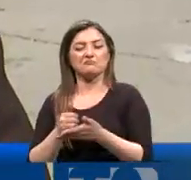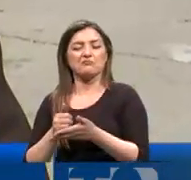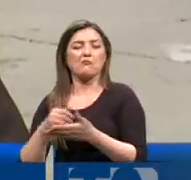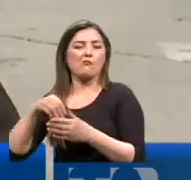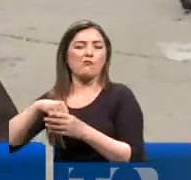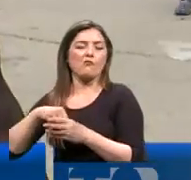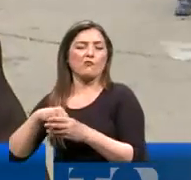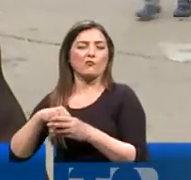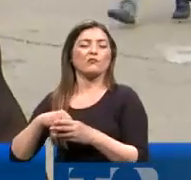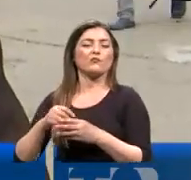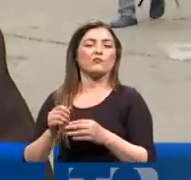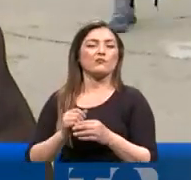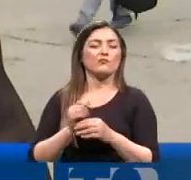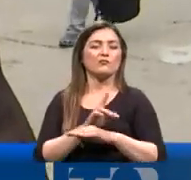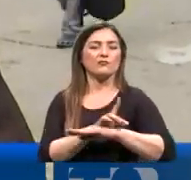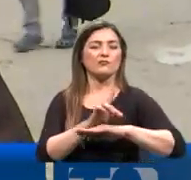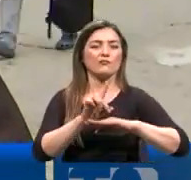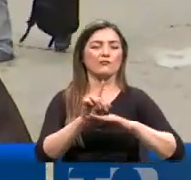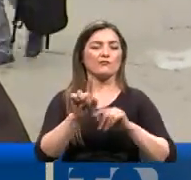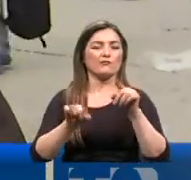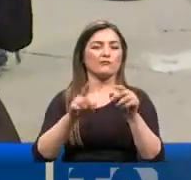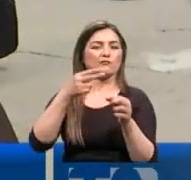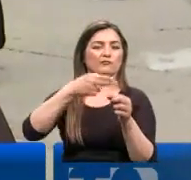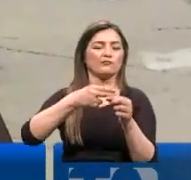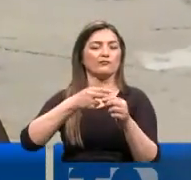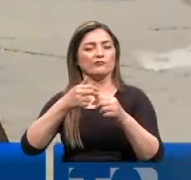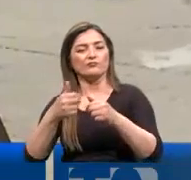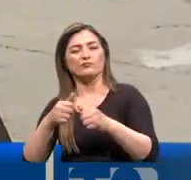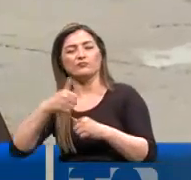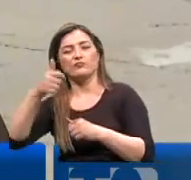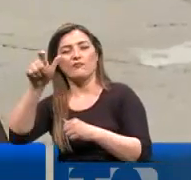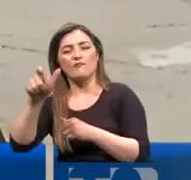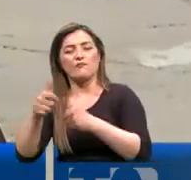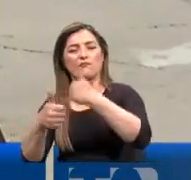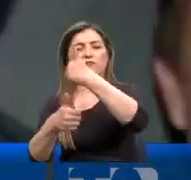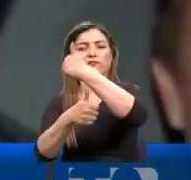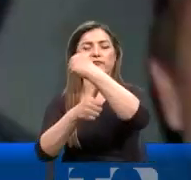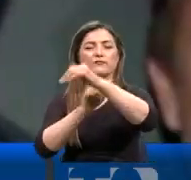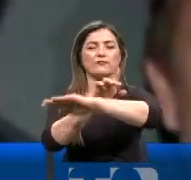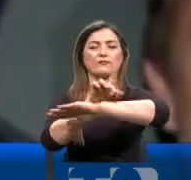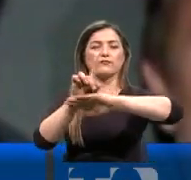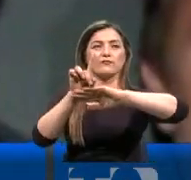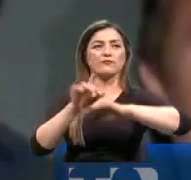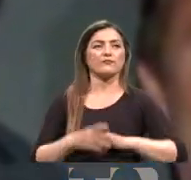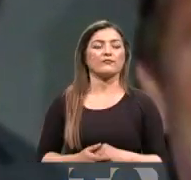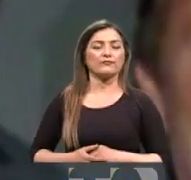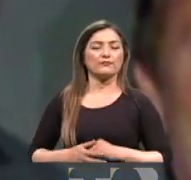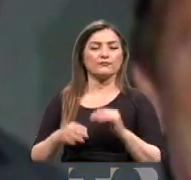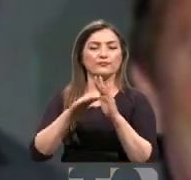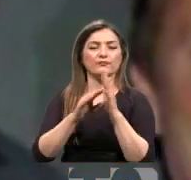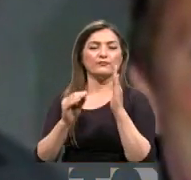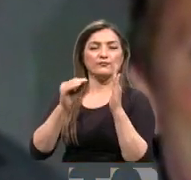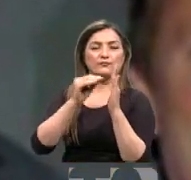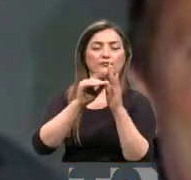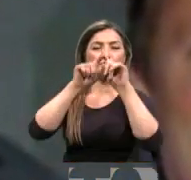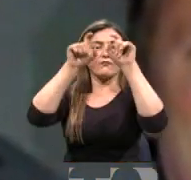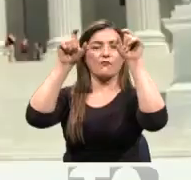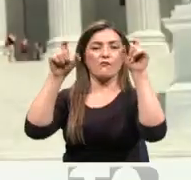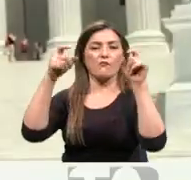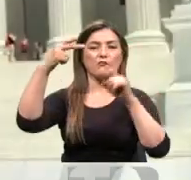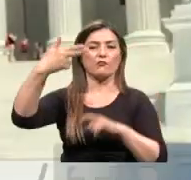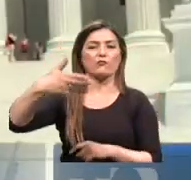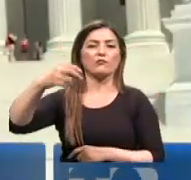momento formaron parte del directorio, otro fue asistente del directorio. En esa lista consta el empresario Jorge